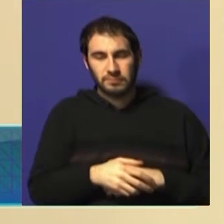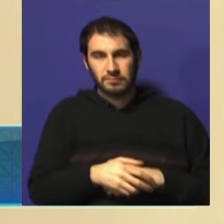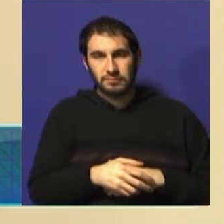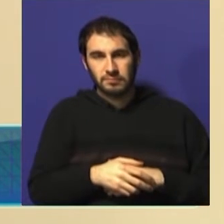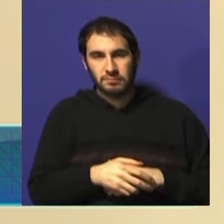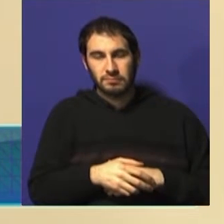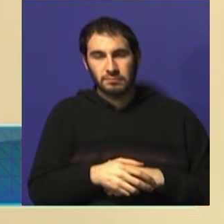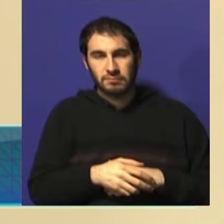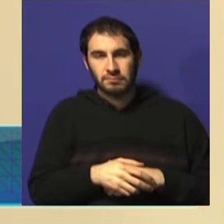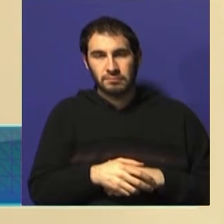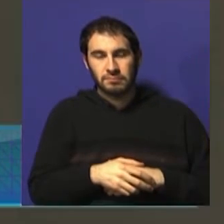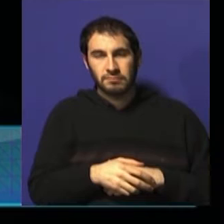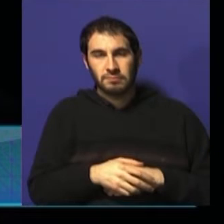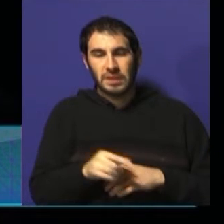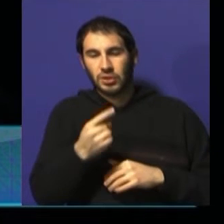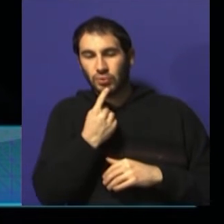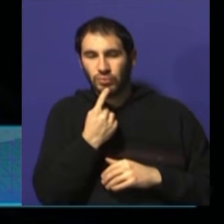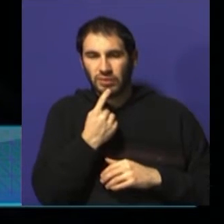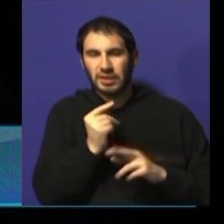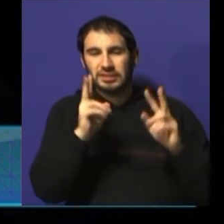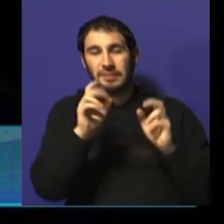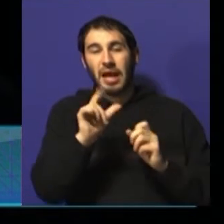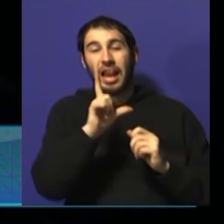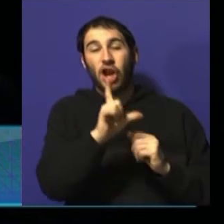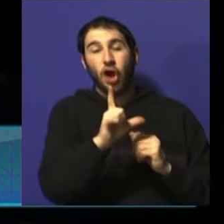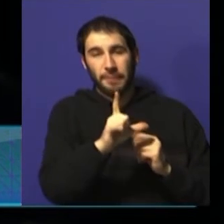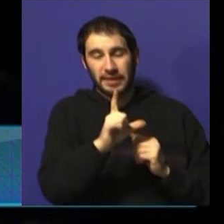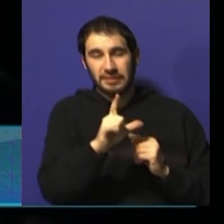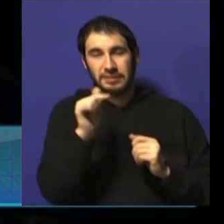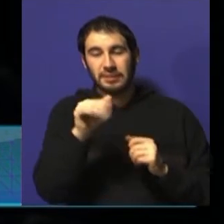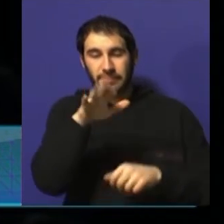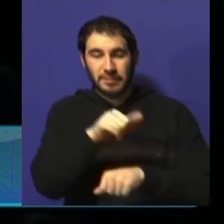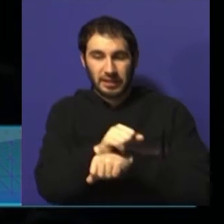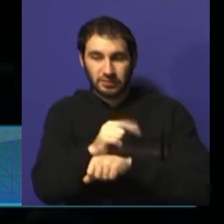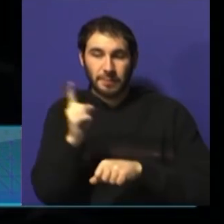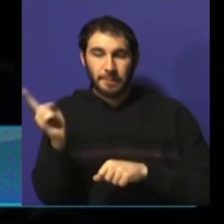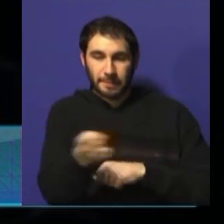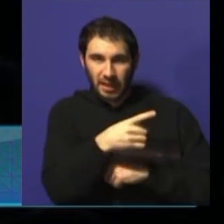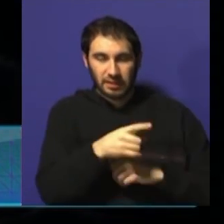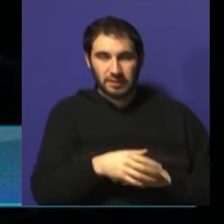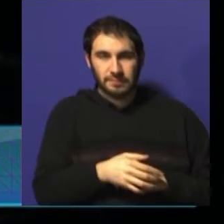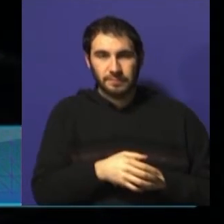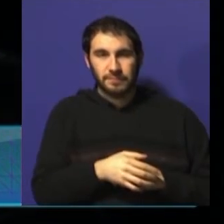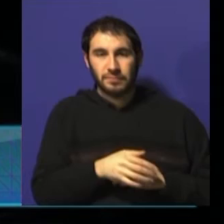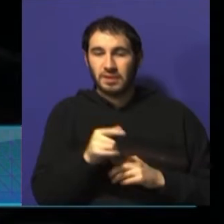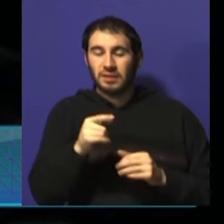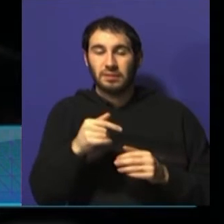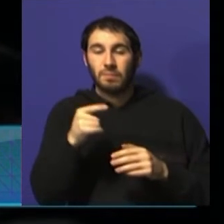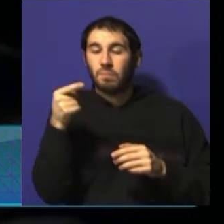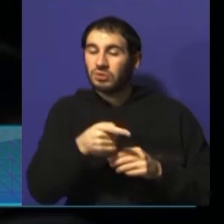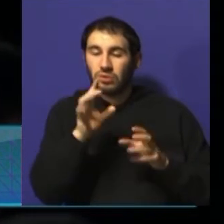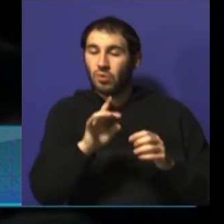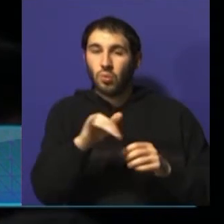Que sospechan que el caso de López, la detención de López, que no estaba procesado, solamente